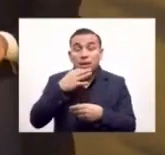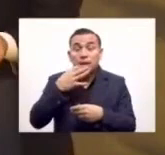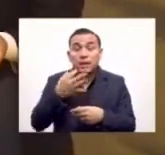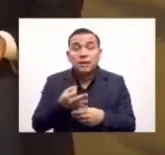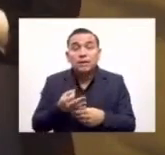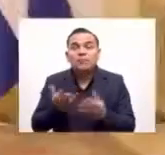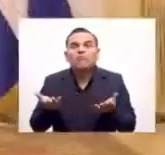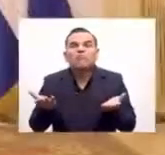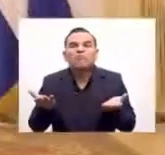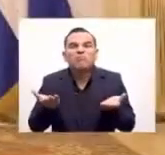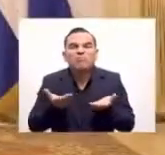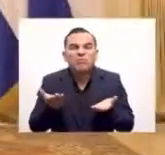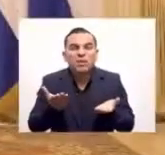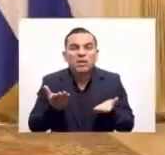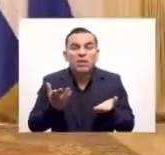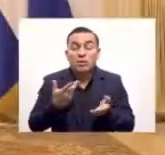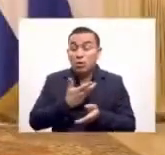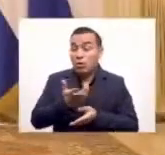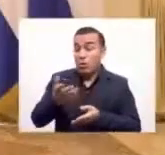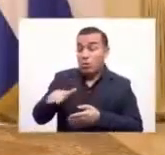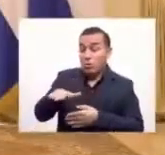es